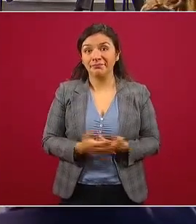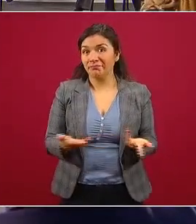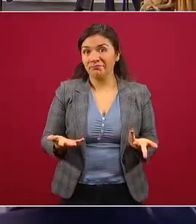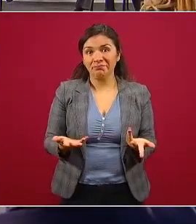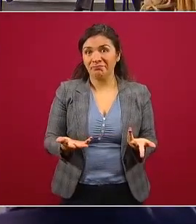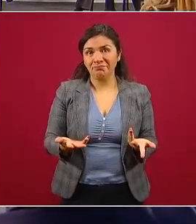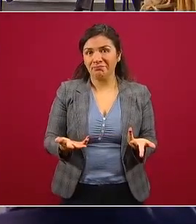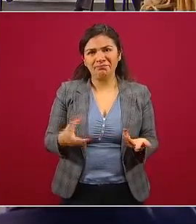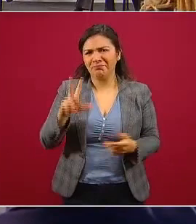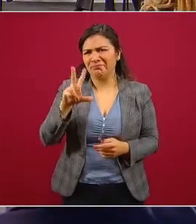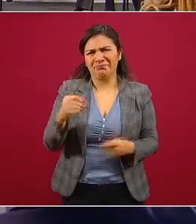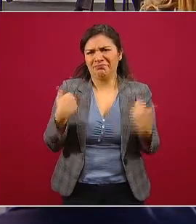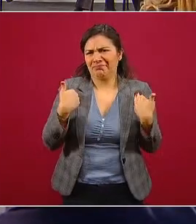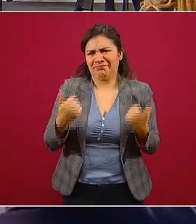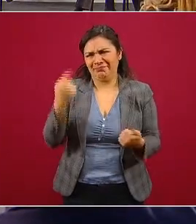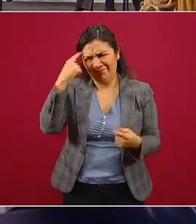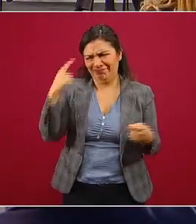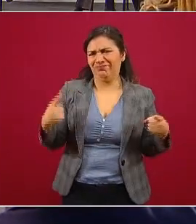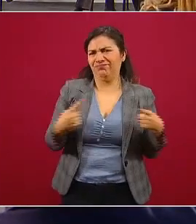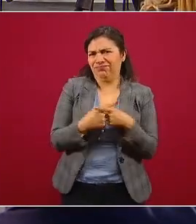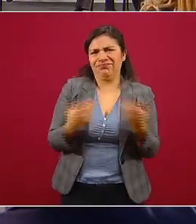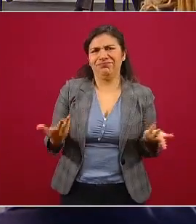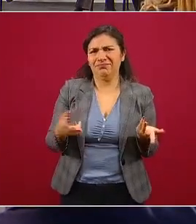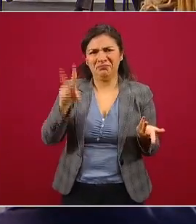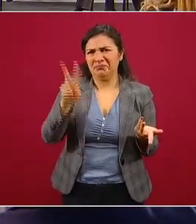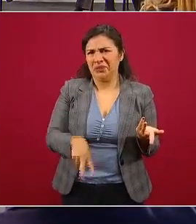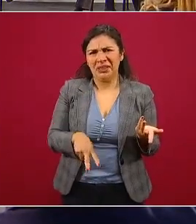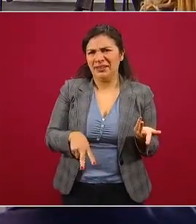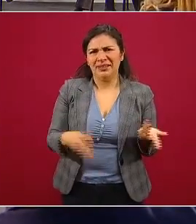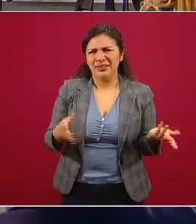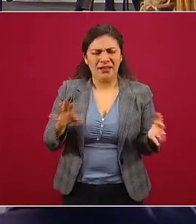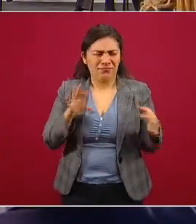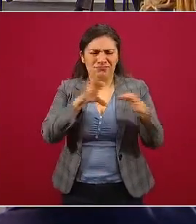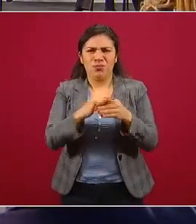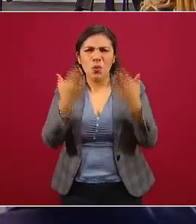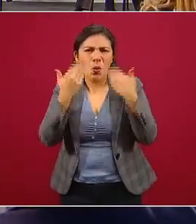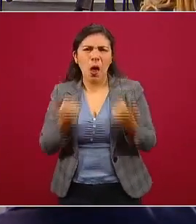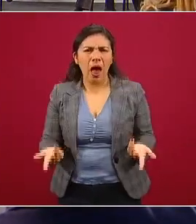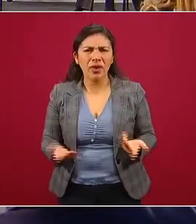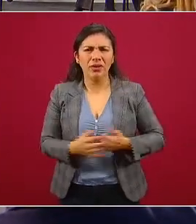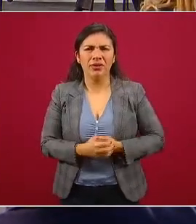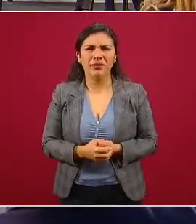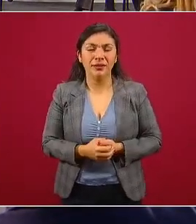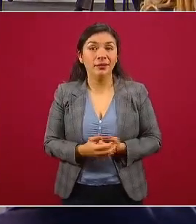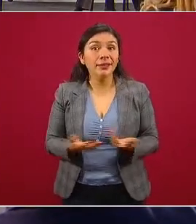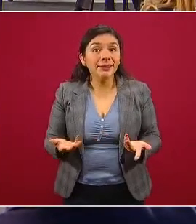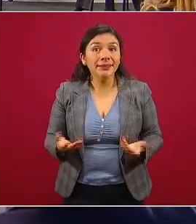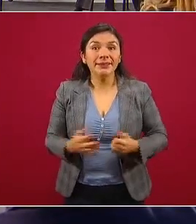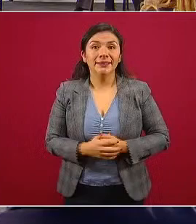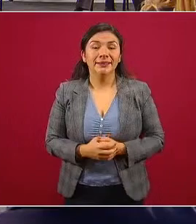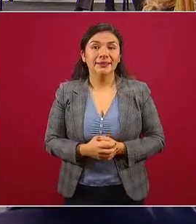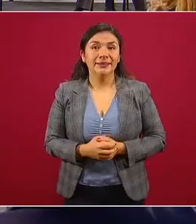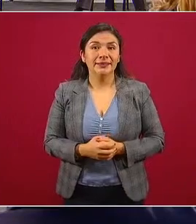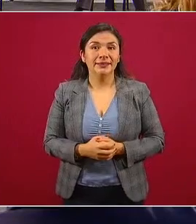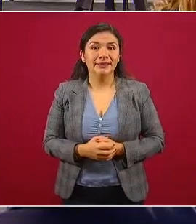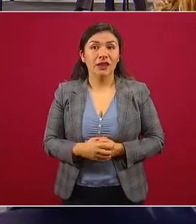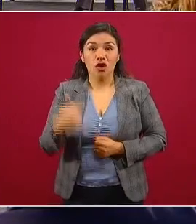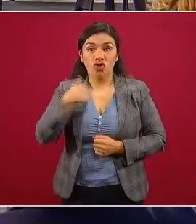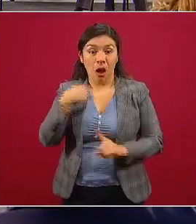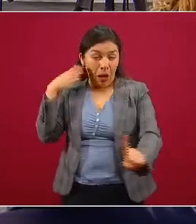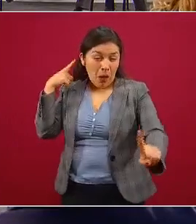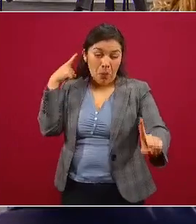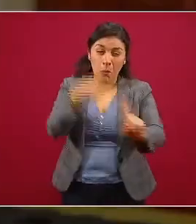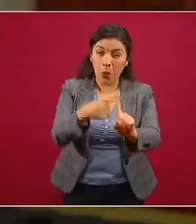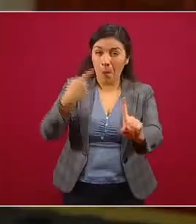Totalmente fuera de contexto, sí, sacado de contexto. O sea, no es nada personal,